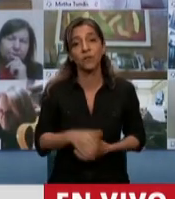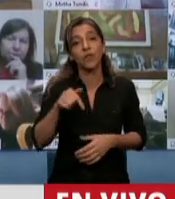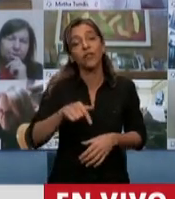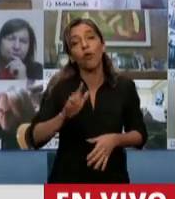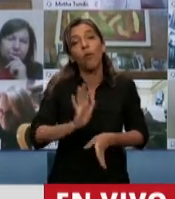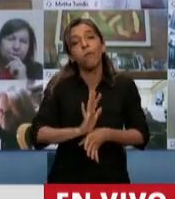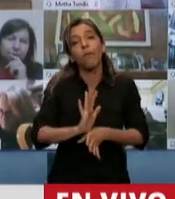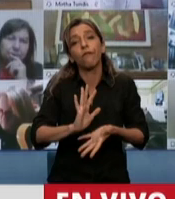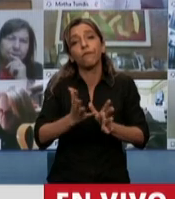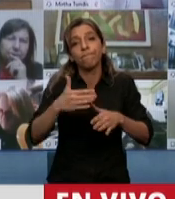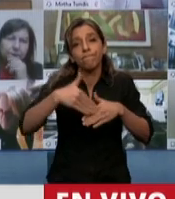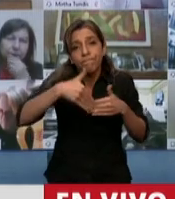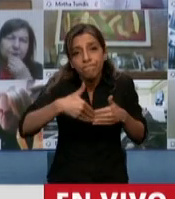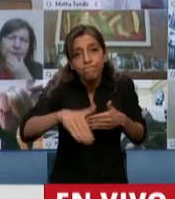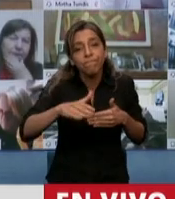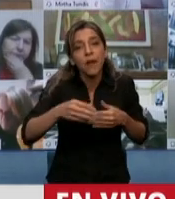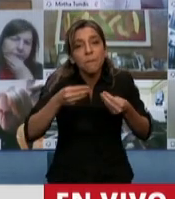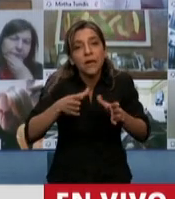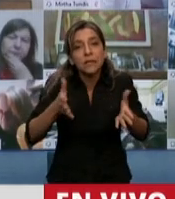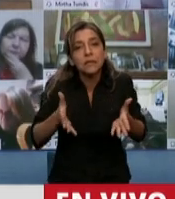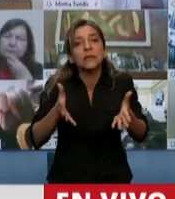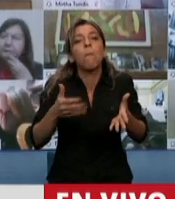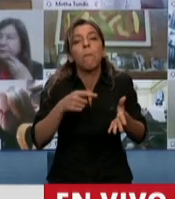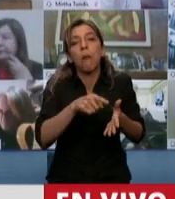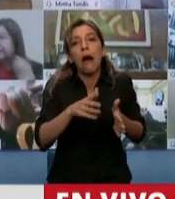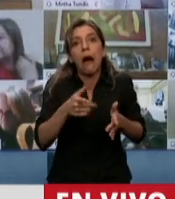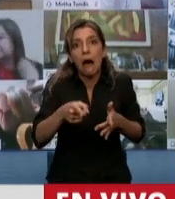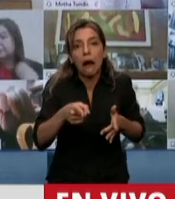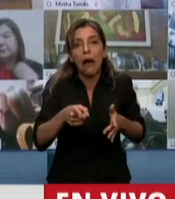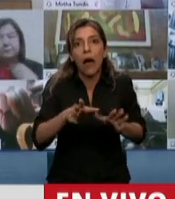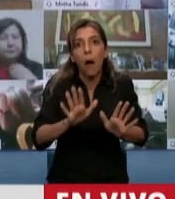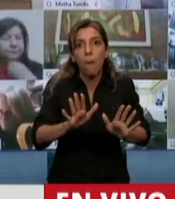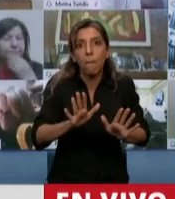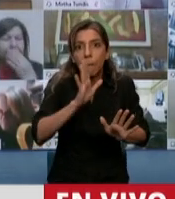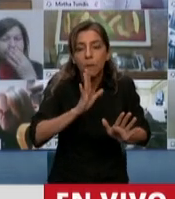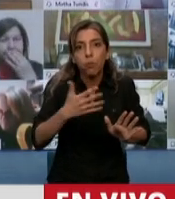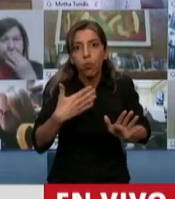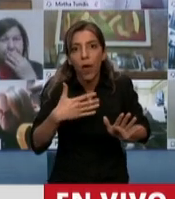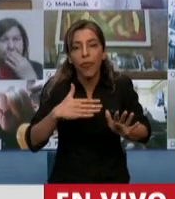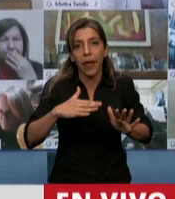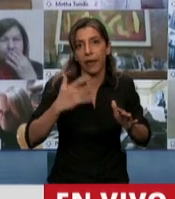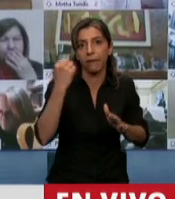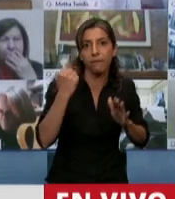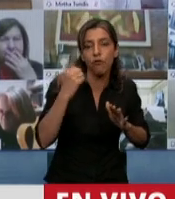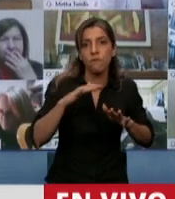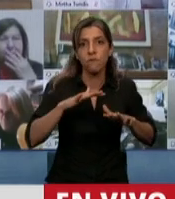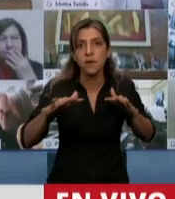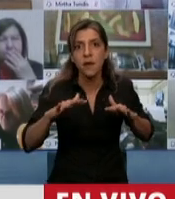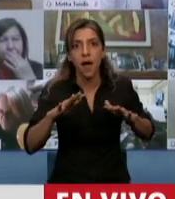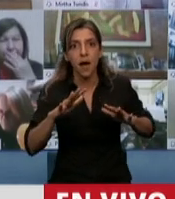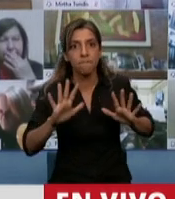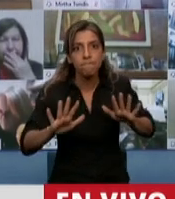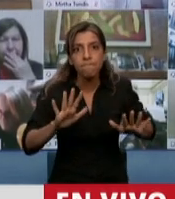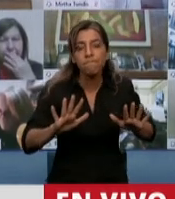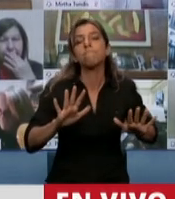reactivación. Y esta ley, que es de sostenimiento y de reactivación justamente productiva de la actividad, es